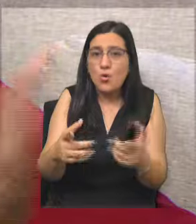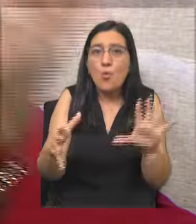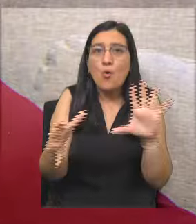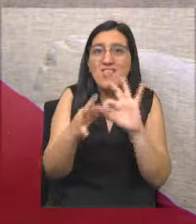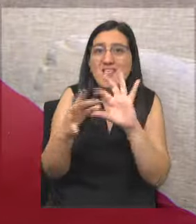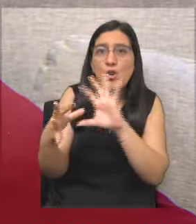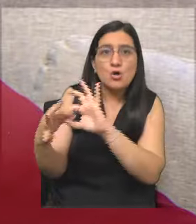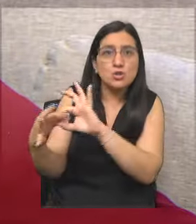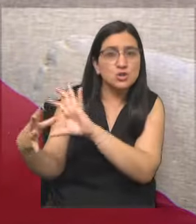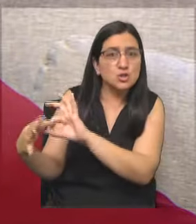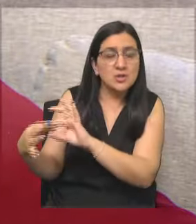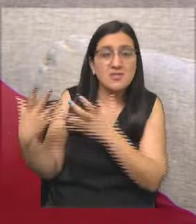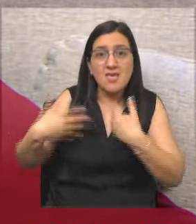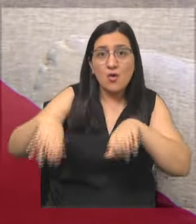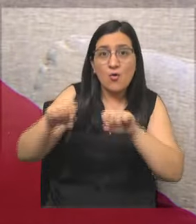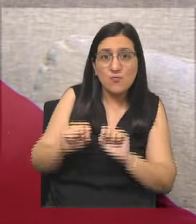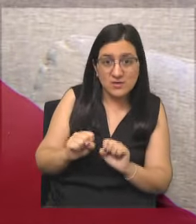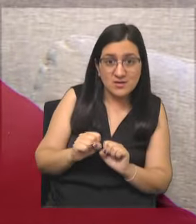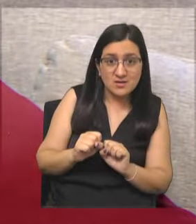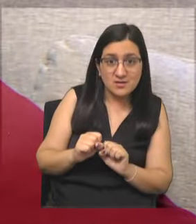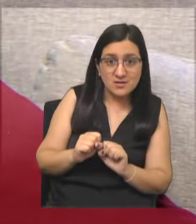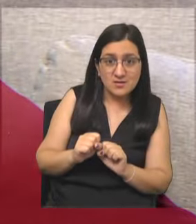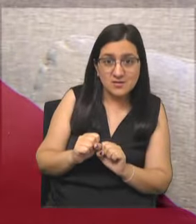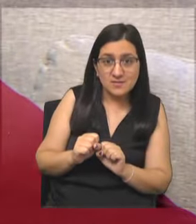a otros y descubrir